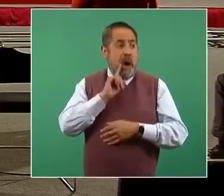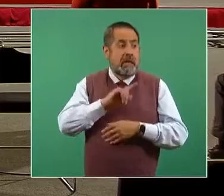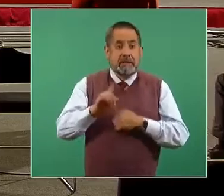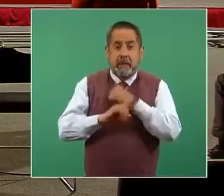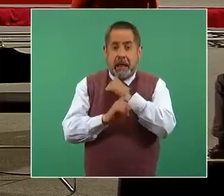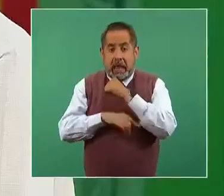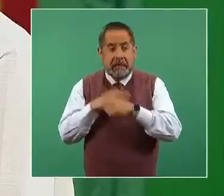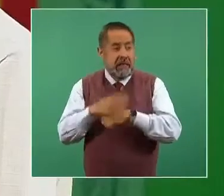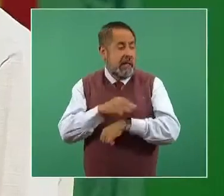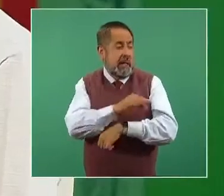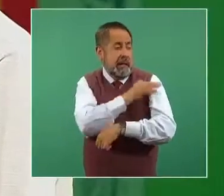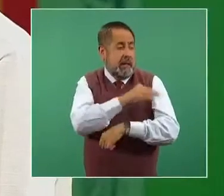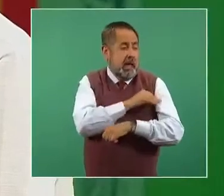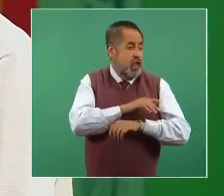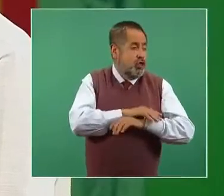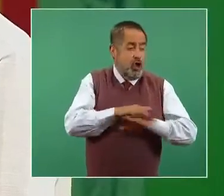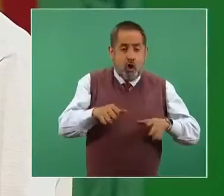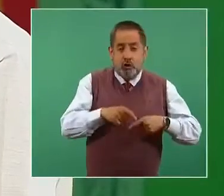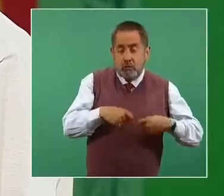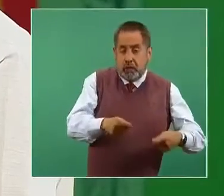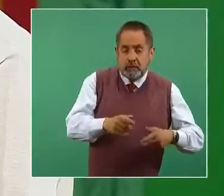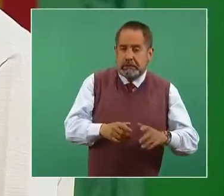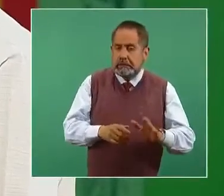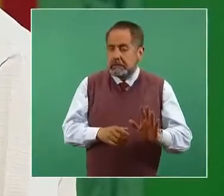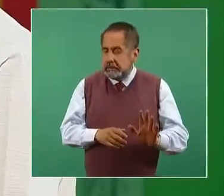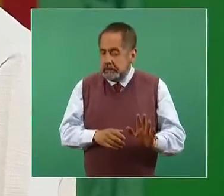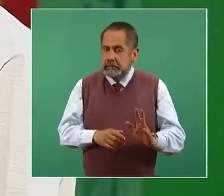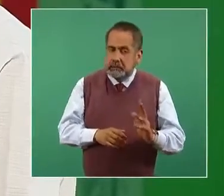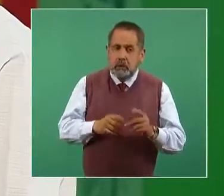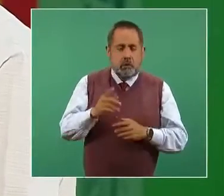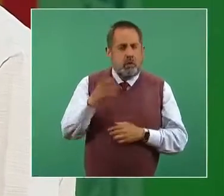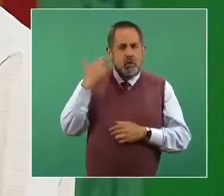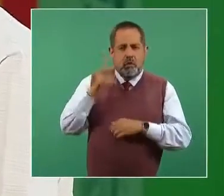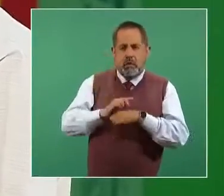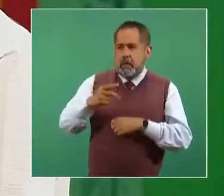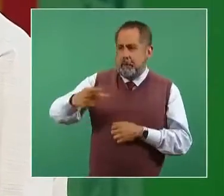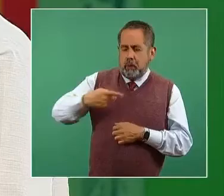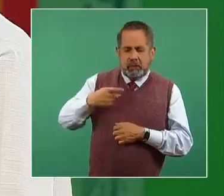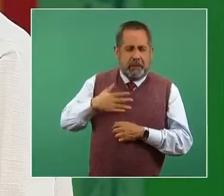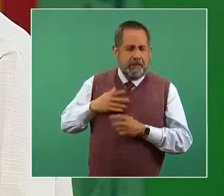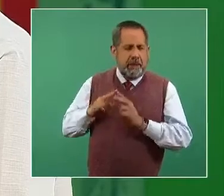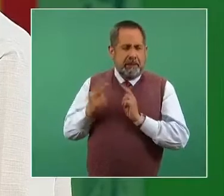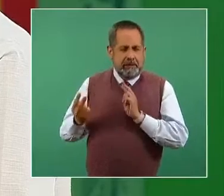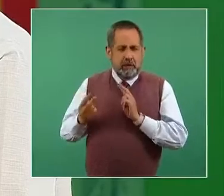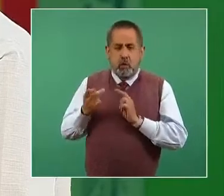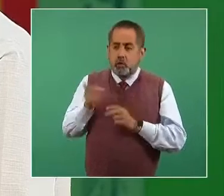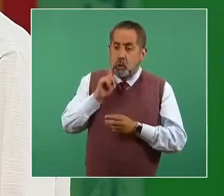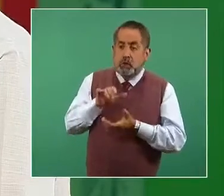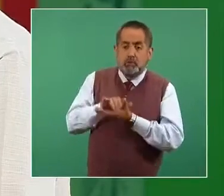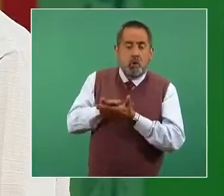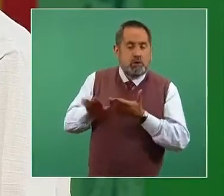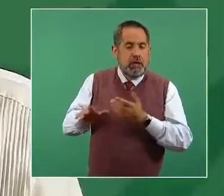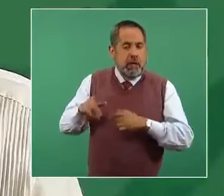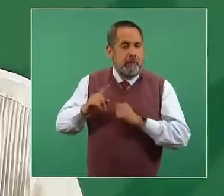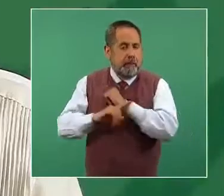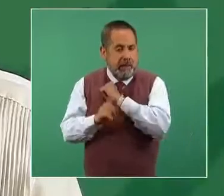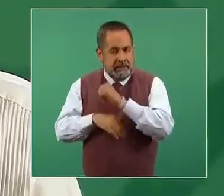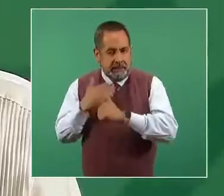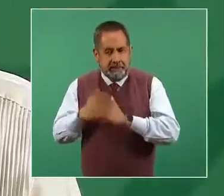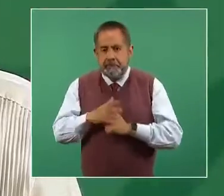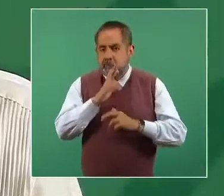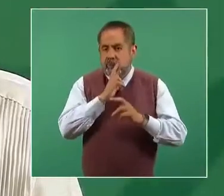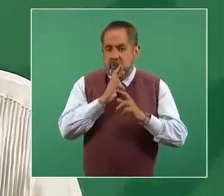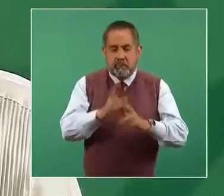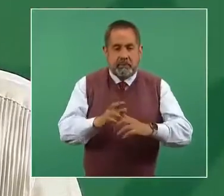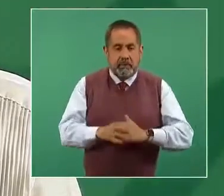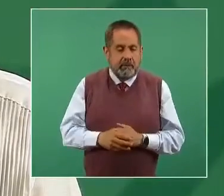embarazadas. El otro día me hacía esta pregunta un vecino cuya esposa está embarazada. Aquí está la